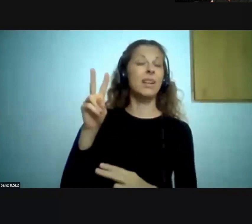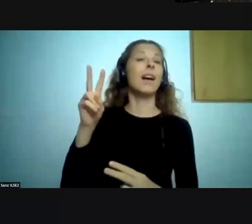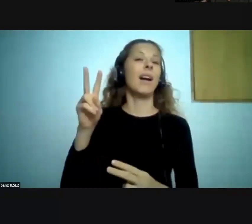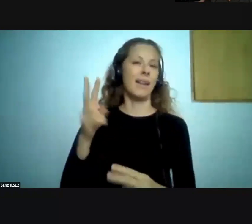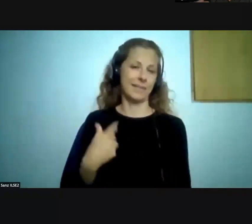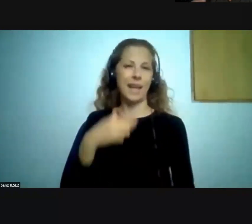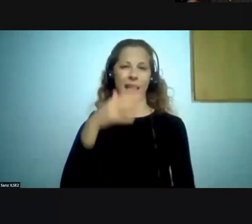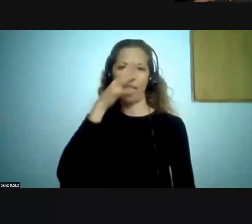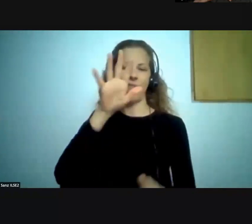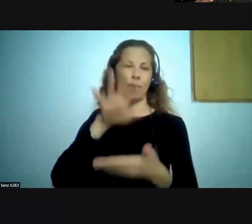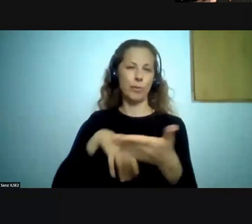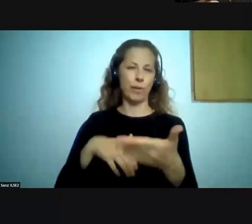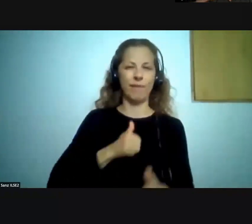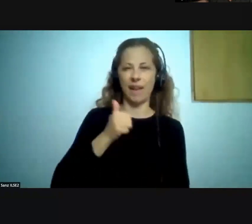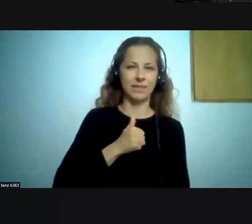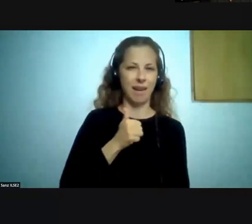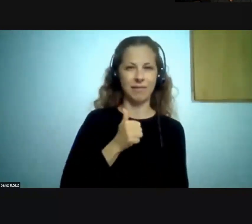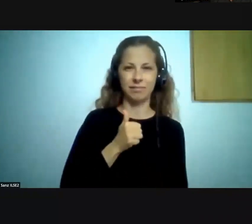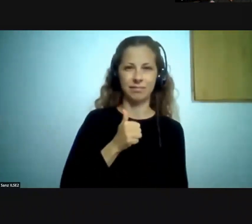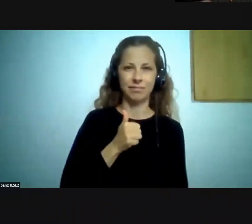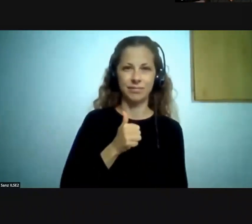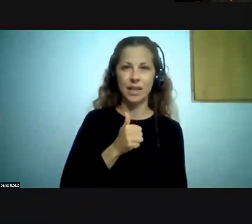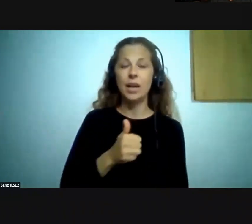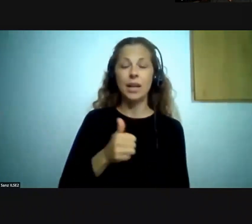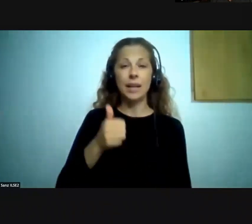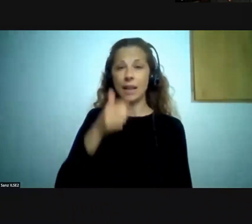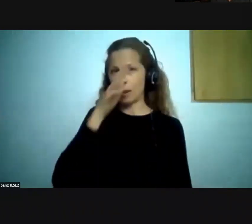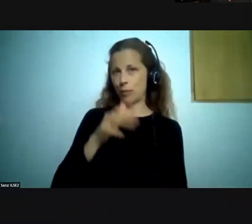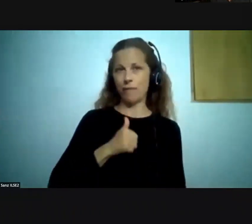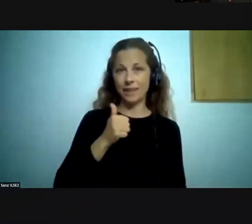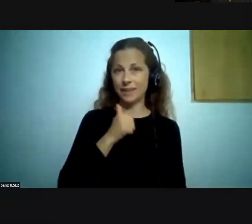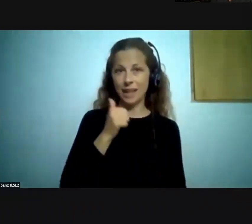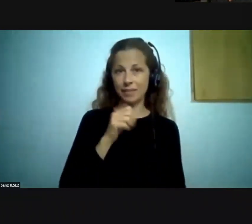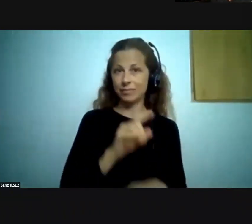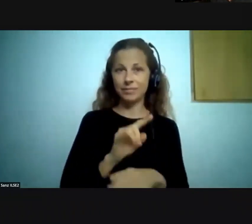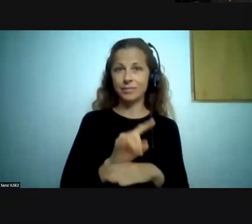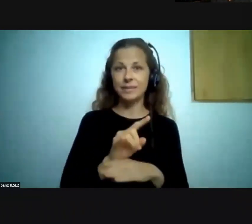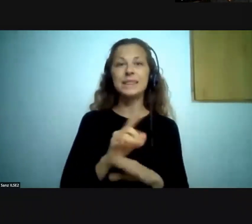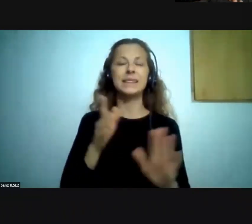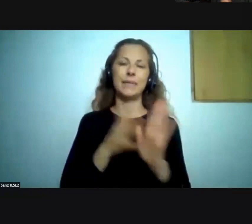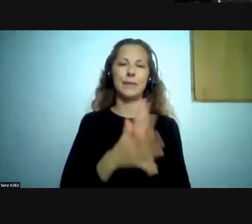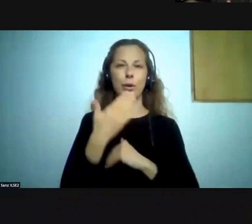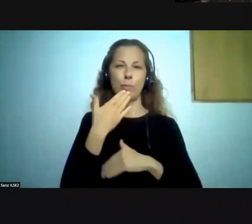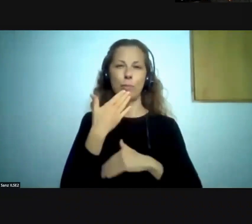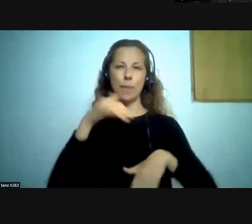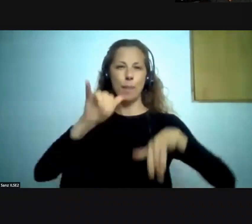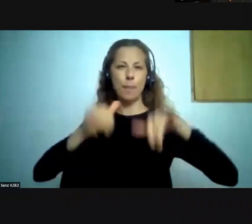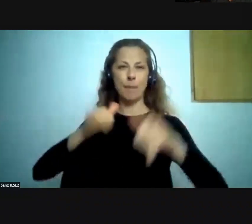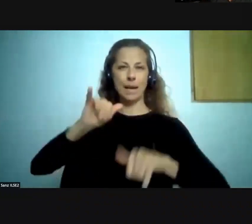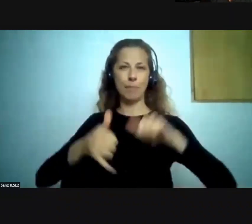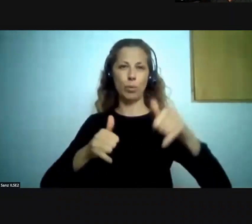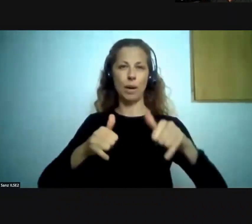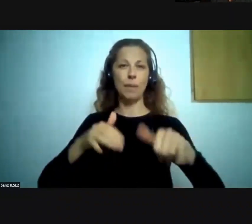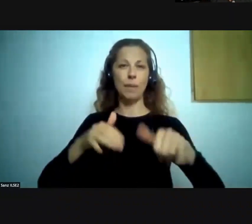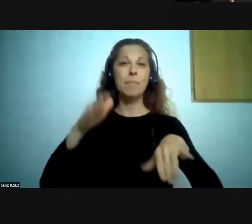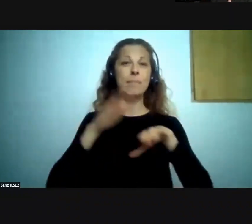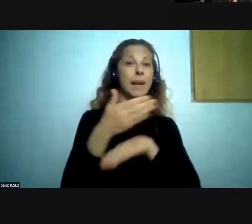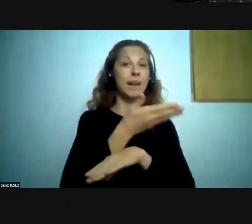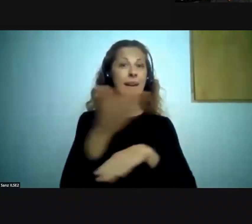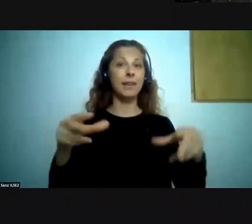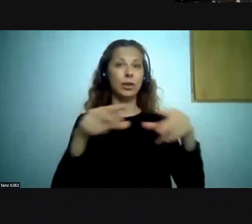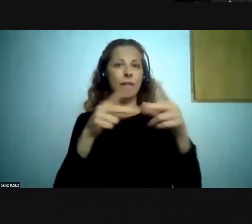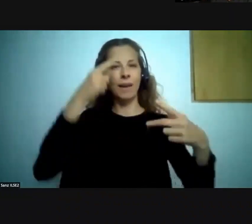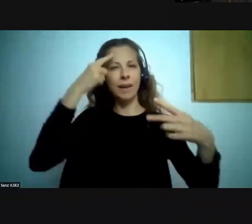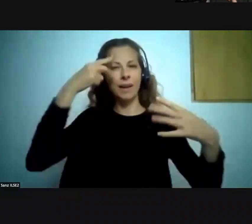una denuncia falsa. Entonces, juega también con ese dato manipulable para hacer creer que el 80% son denuncias